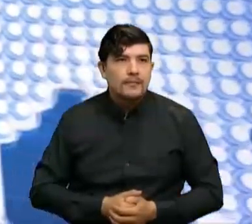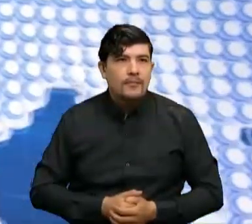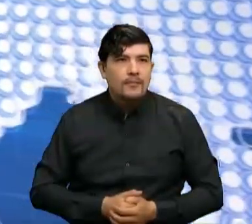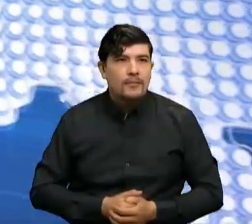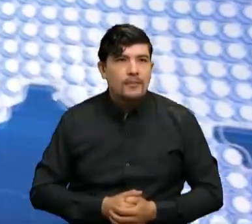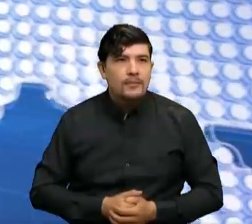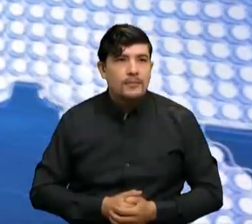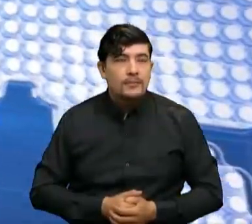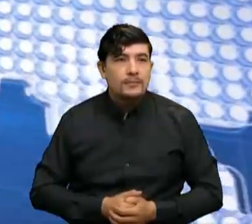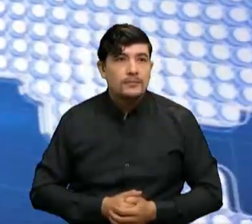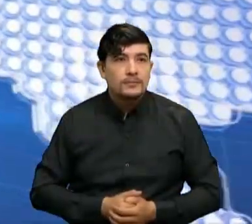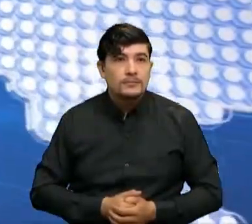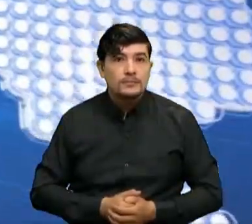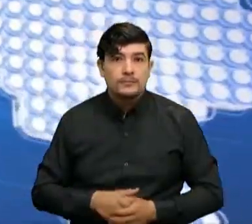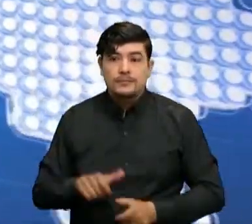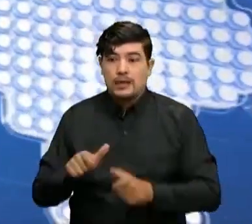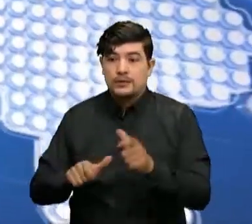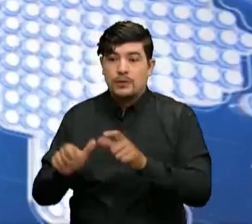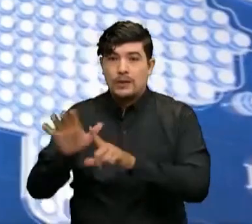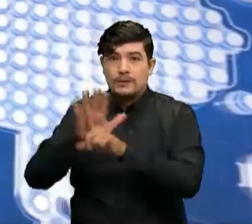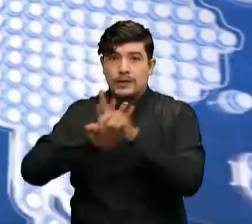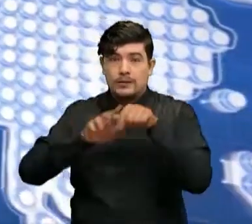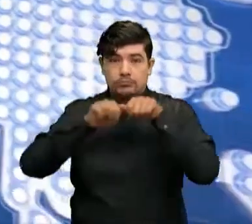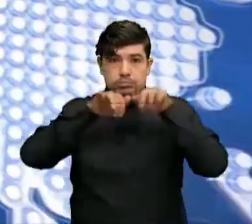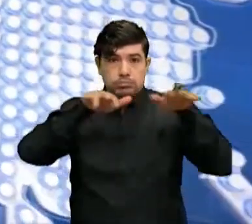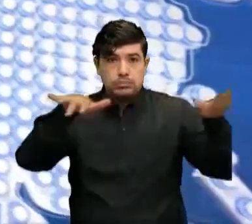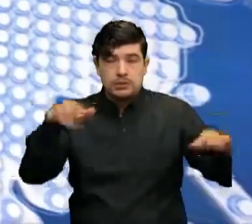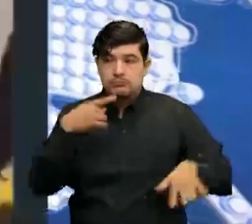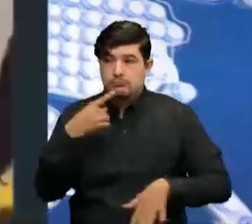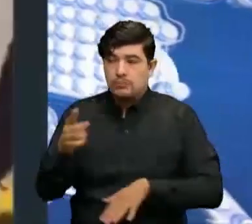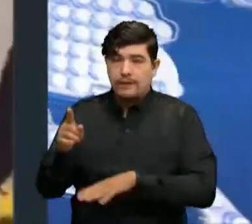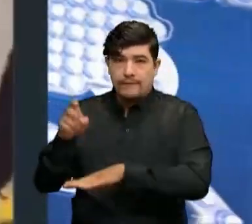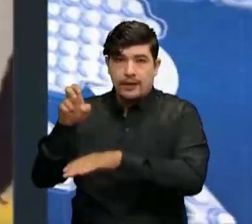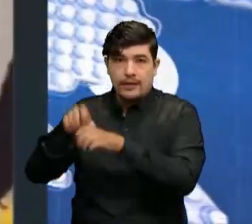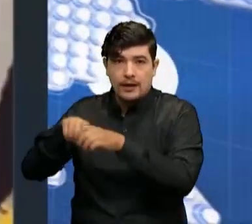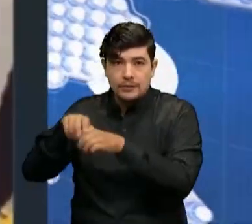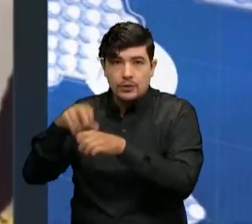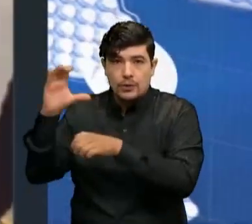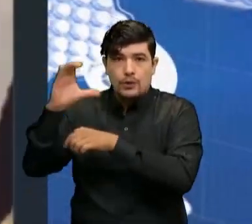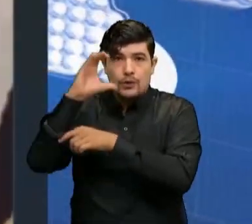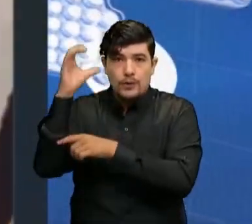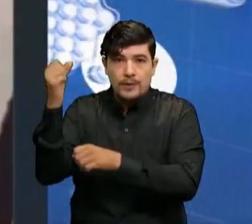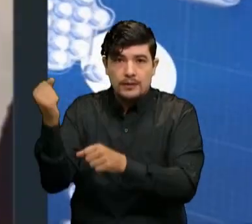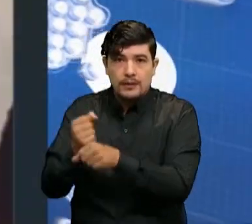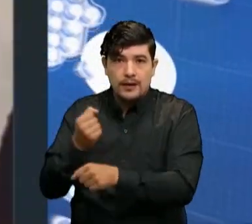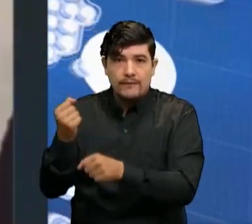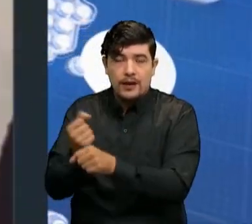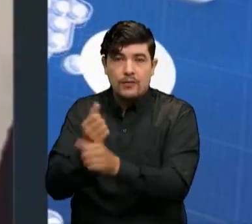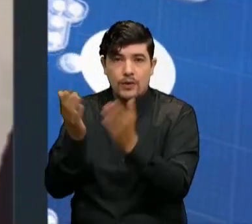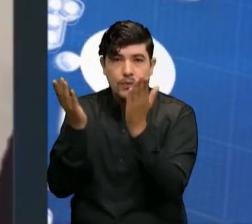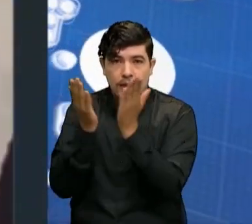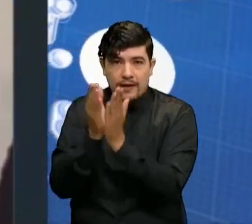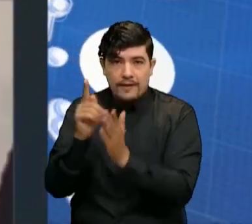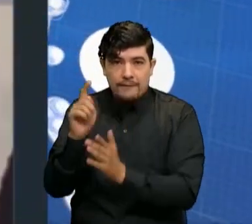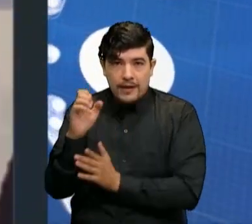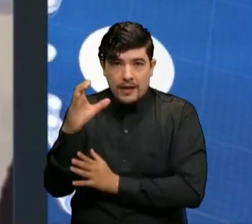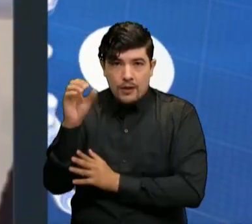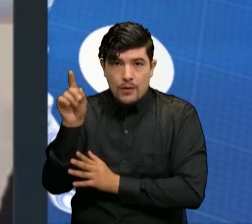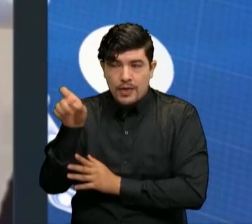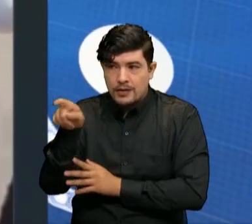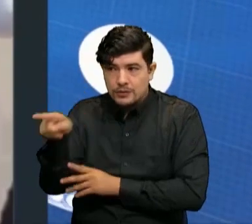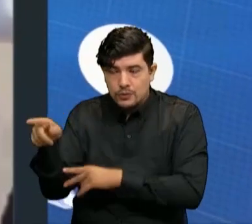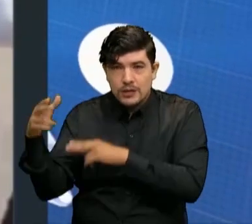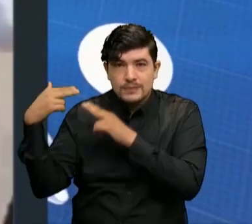Las personas que publicaron este video confirmaban que la Federación Colombiana de Trabajadores de la Educación era quienes estaban